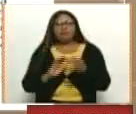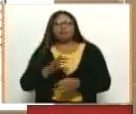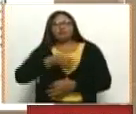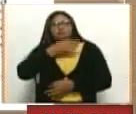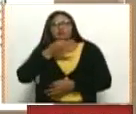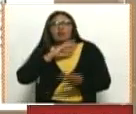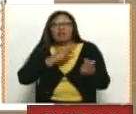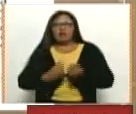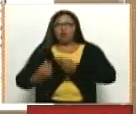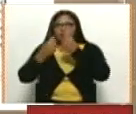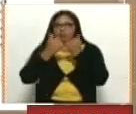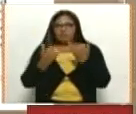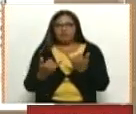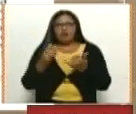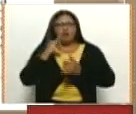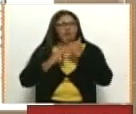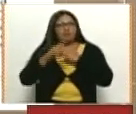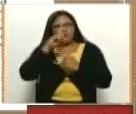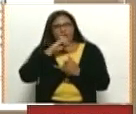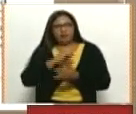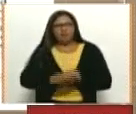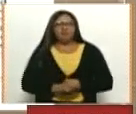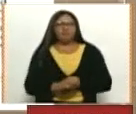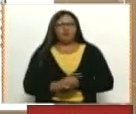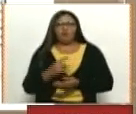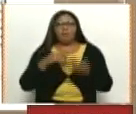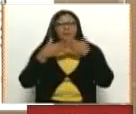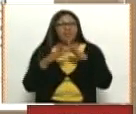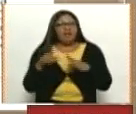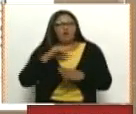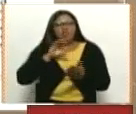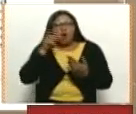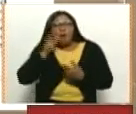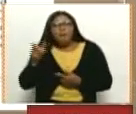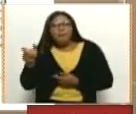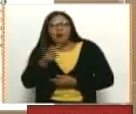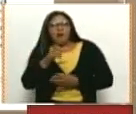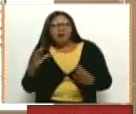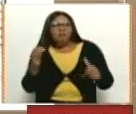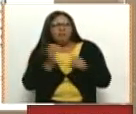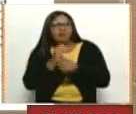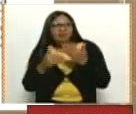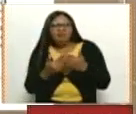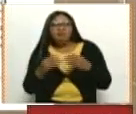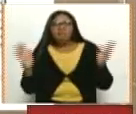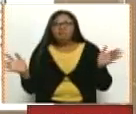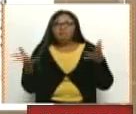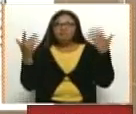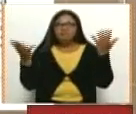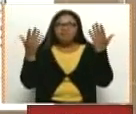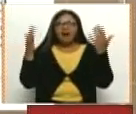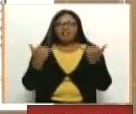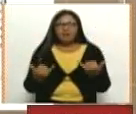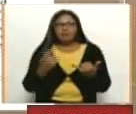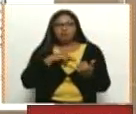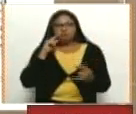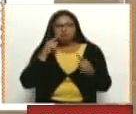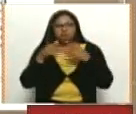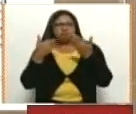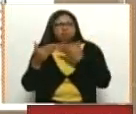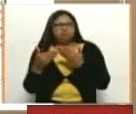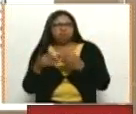han materializado en los últimos años y que le ha permitido a nuestro pueblo retomar la ruta de la prosperidad, aún y a pesar